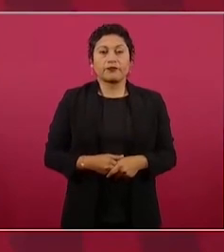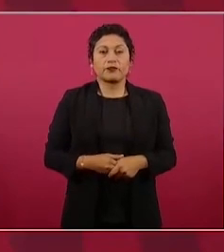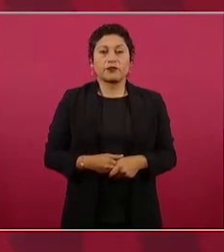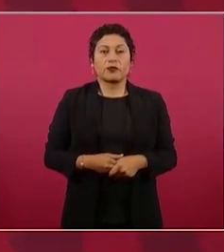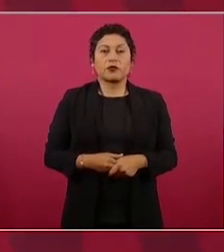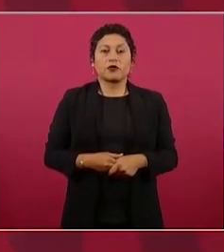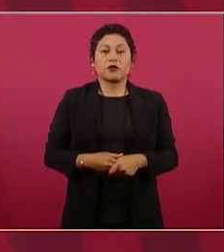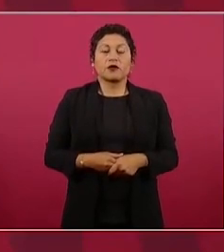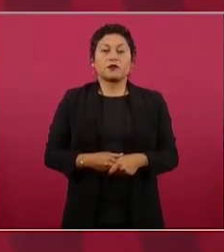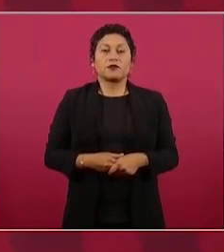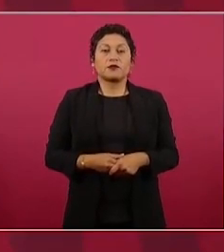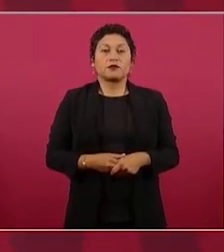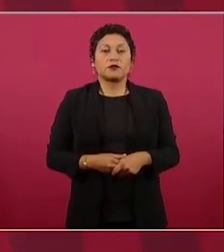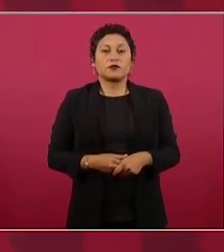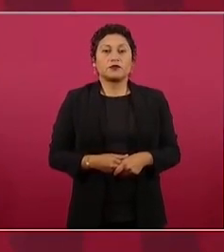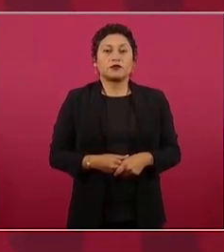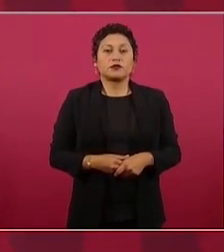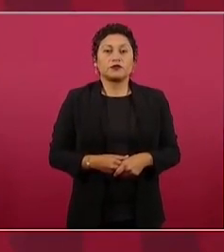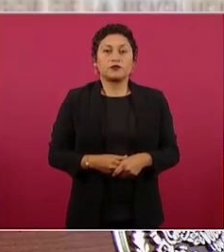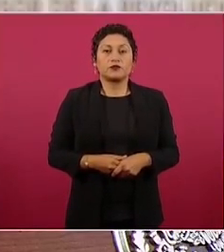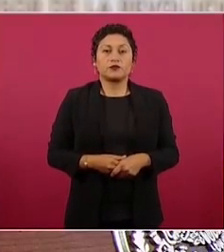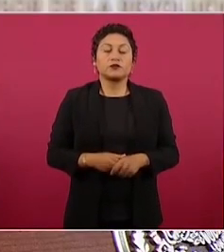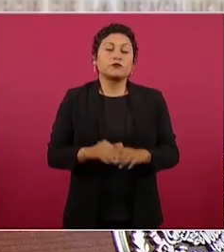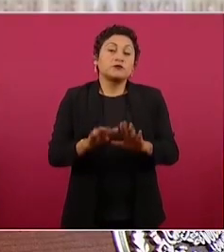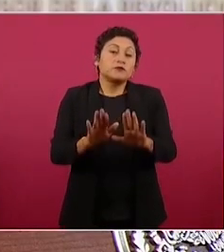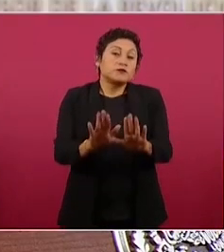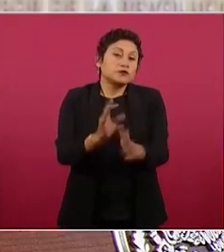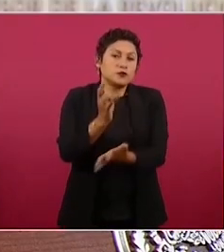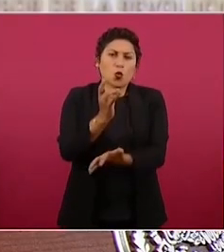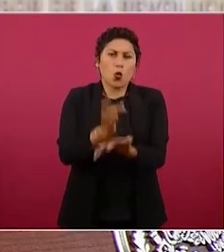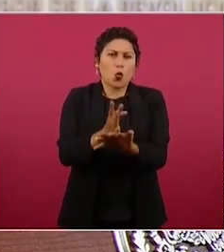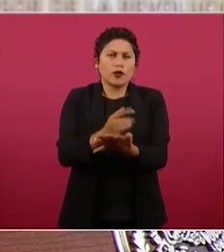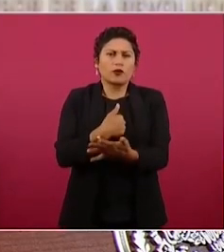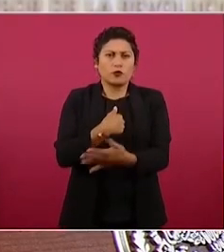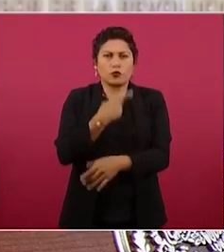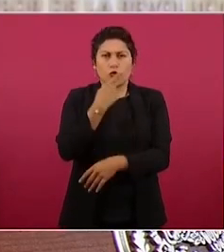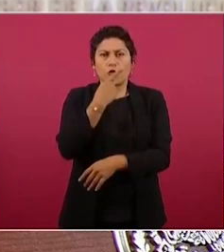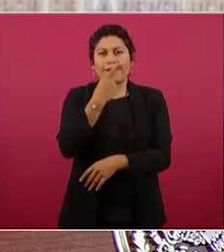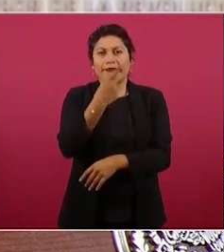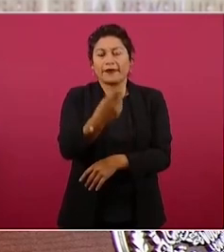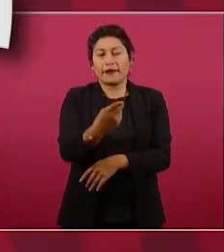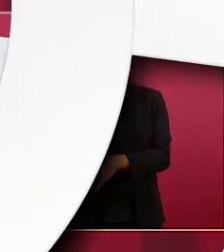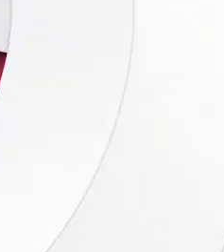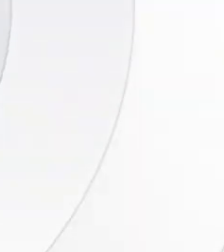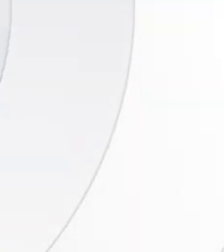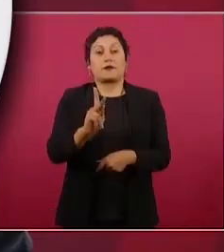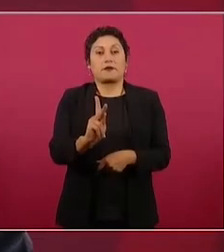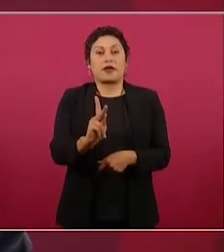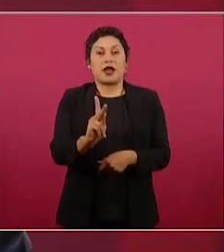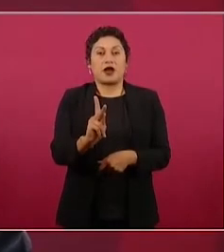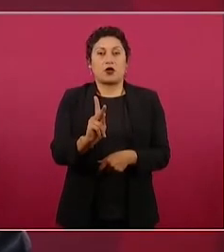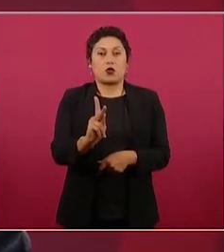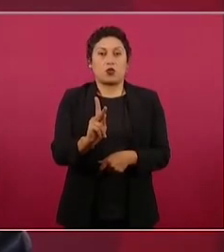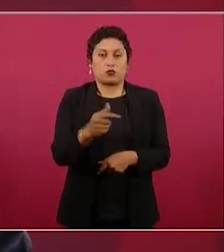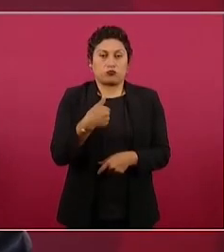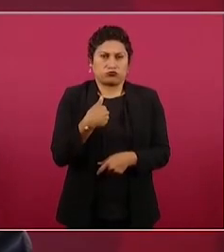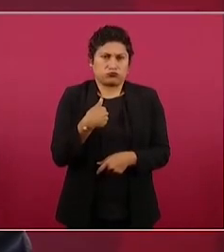el momento, el lunes. Solo les puedo adelantar que va a ser mujer